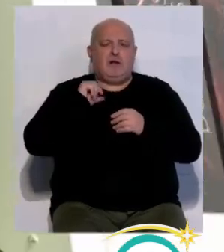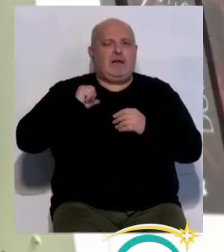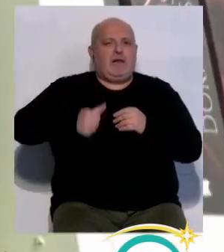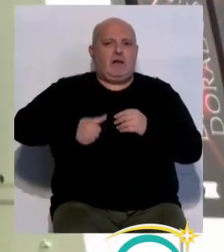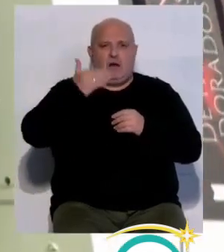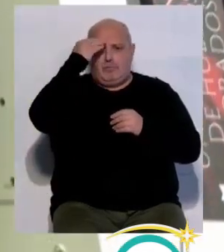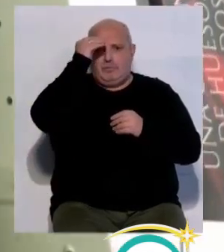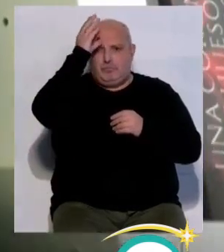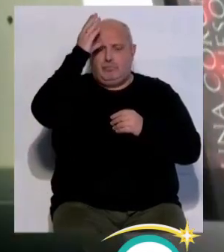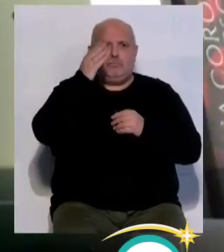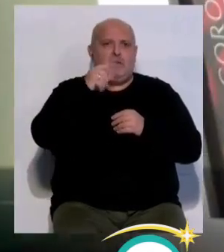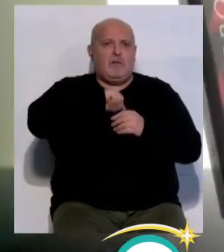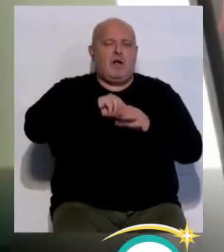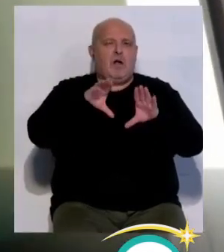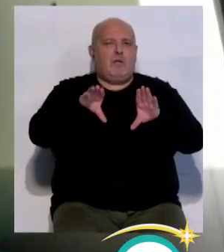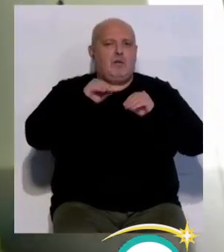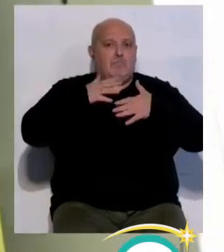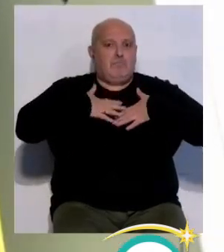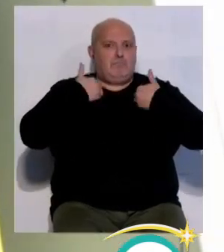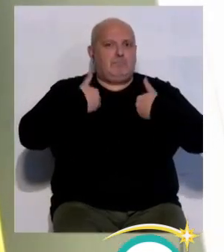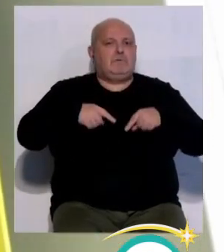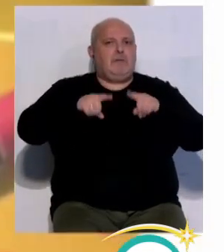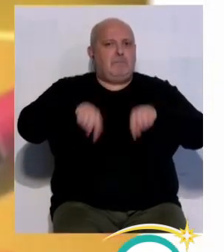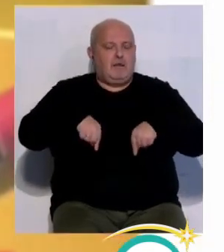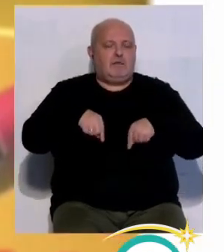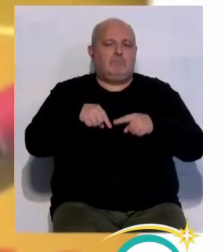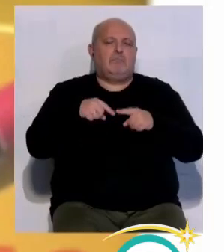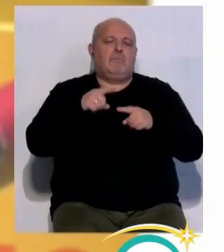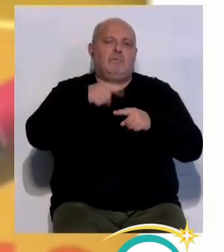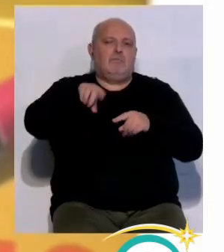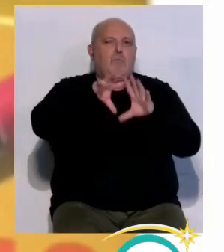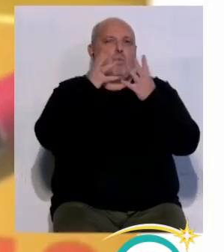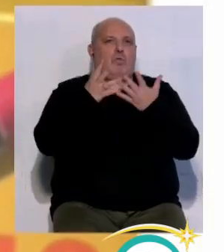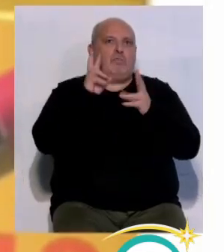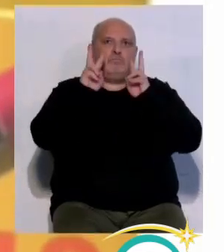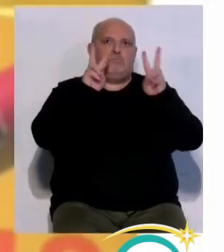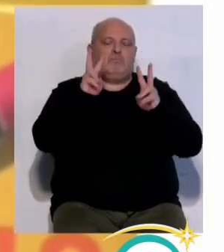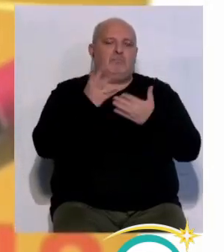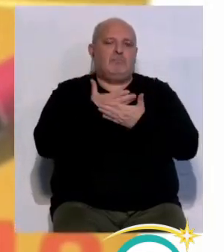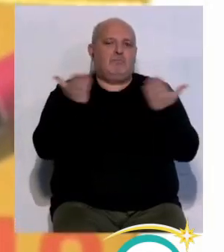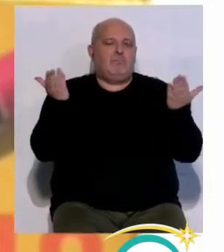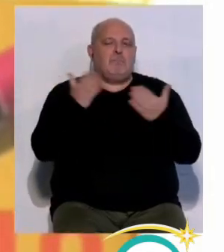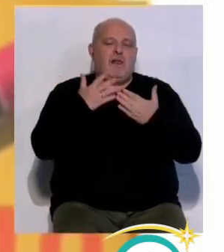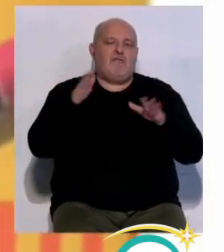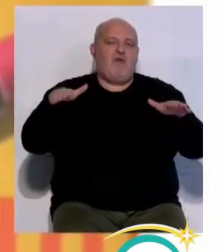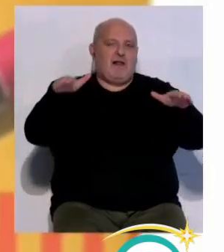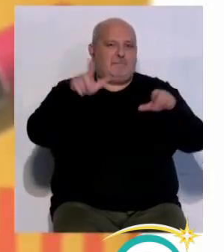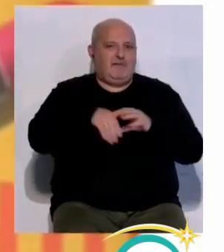almas, para comprendernos no solo a nosotros mismos, sino también al mundo donde vivimos y para